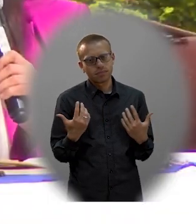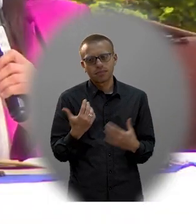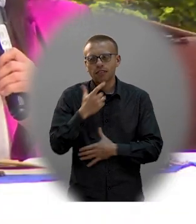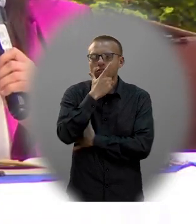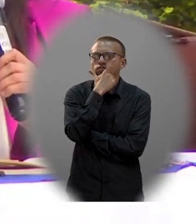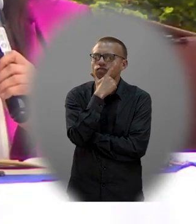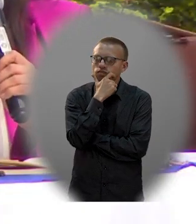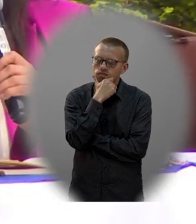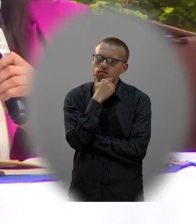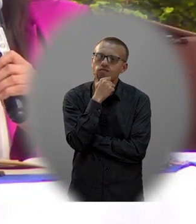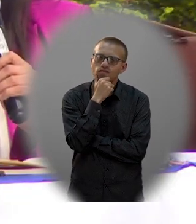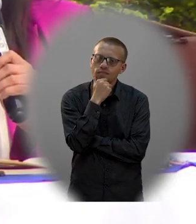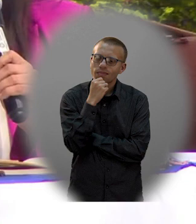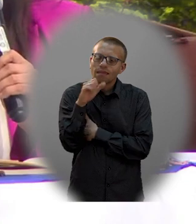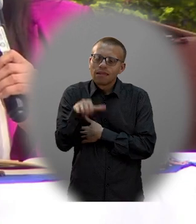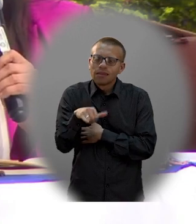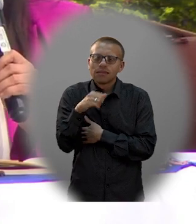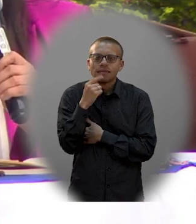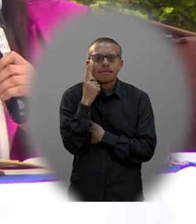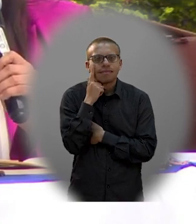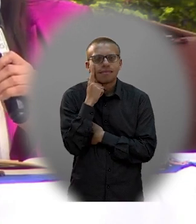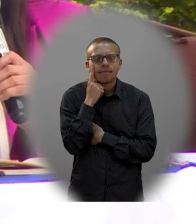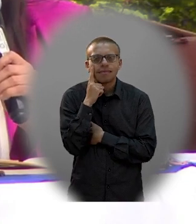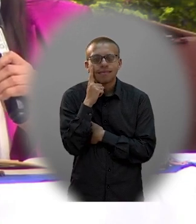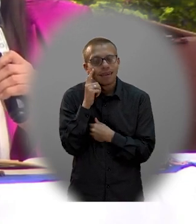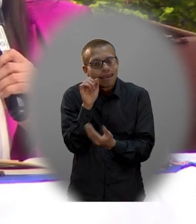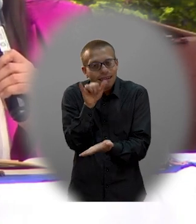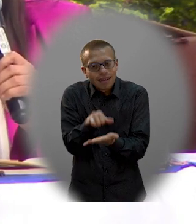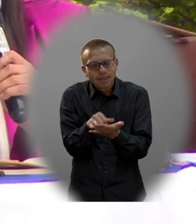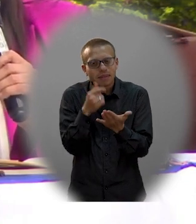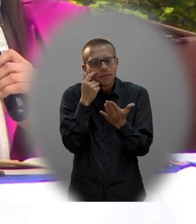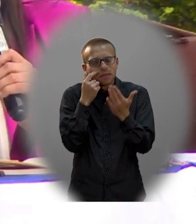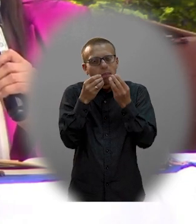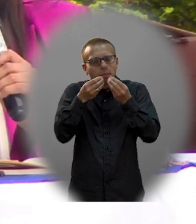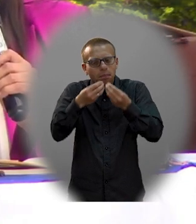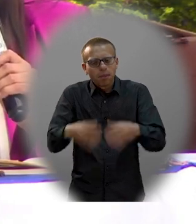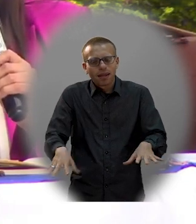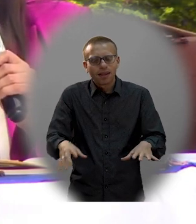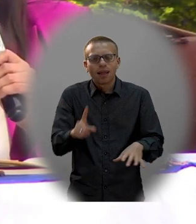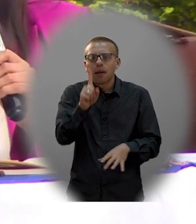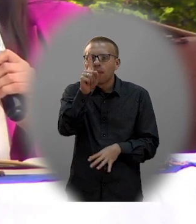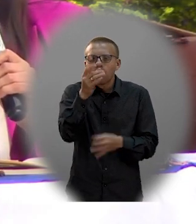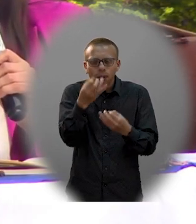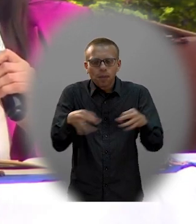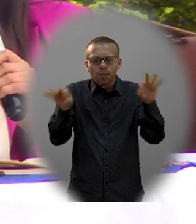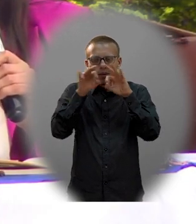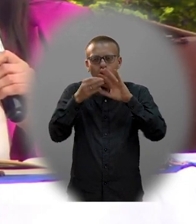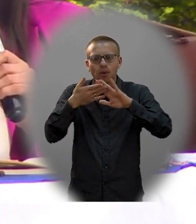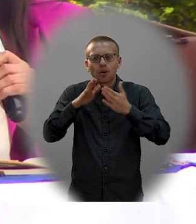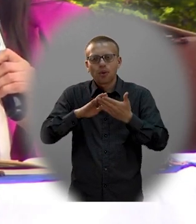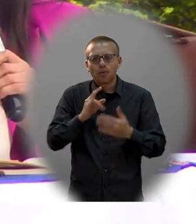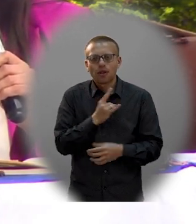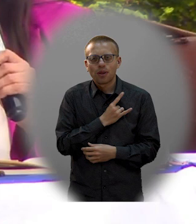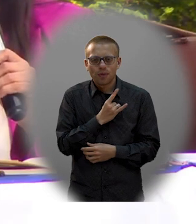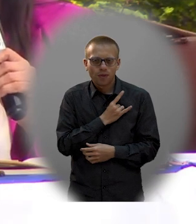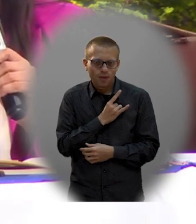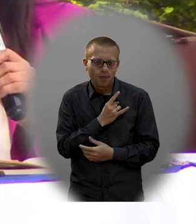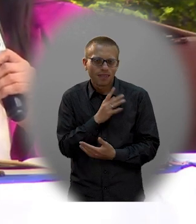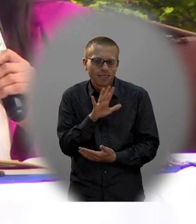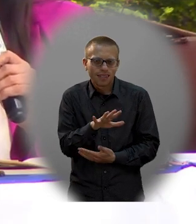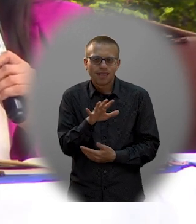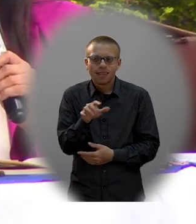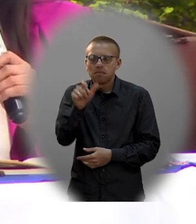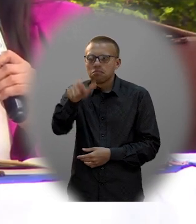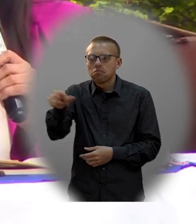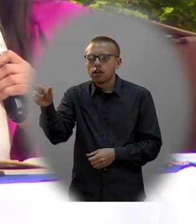Eso significa, ahí estamos perdiendo un elemento muy importante dentro de la comunidad universitaria, que son trabajadores y